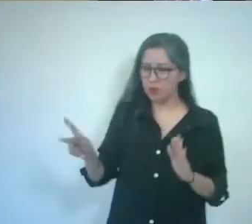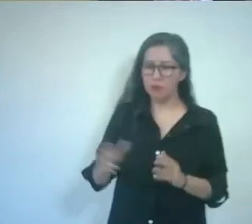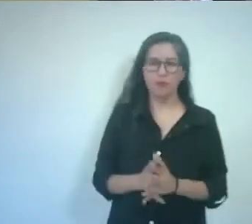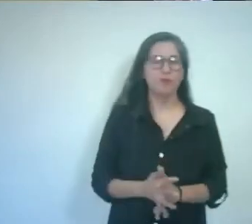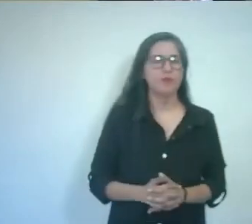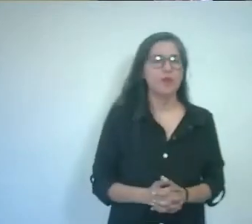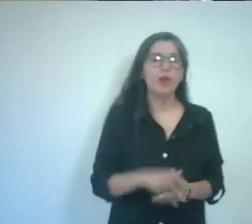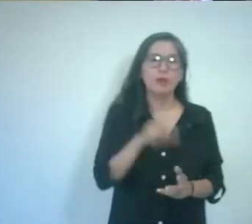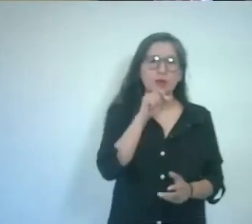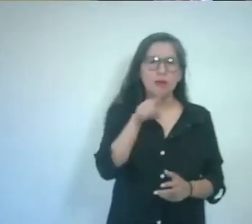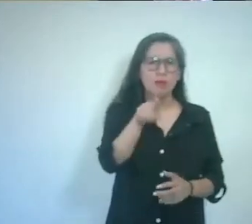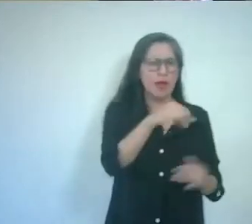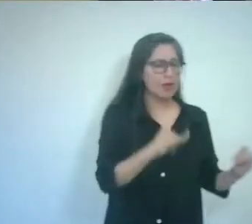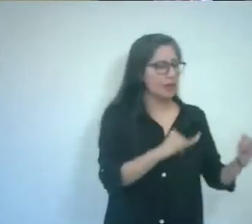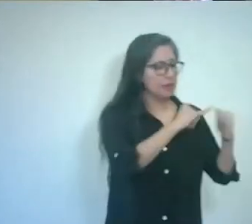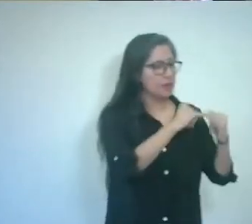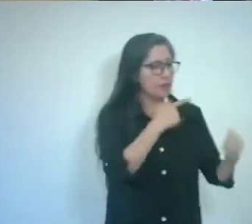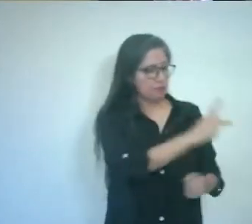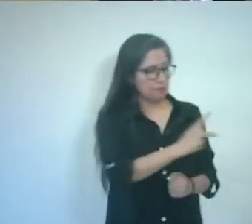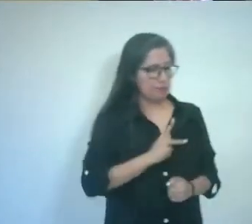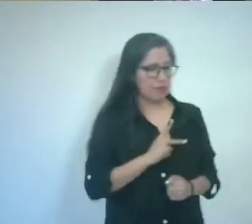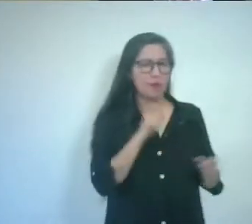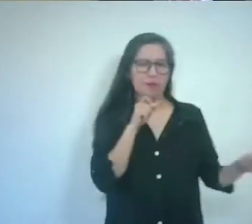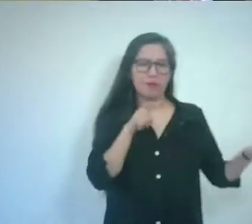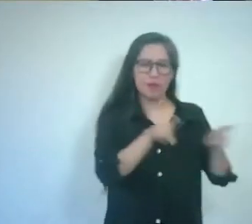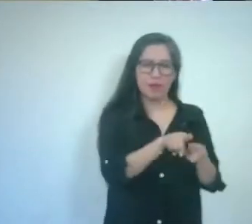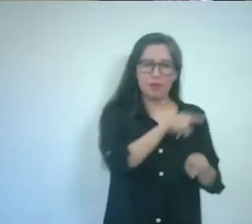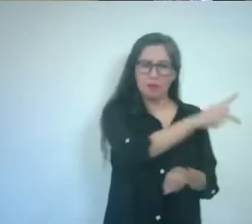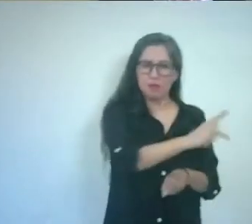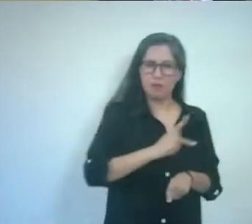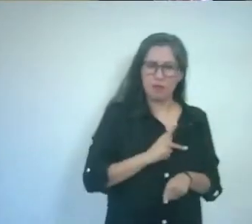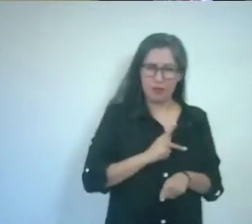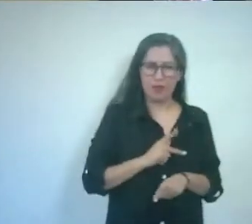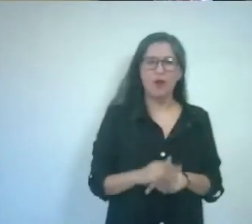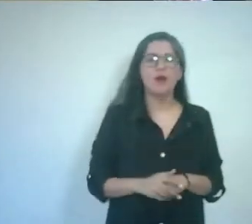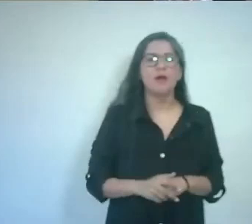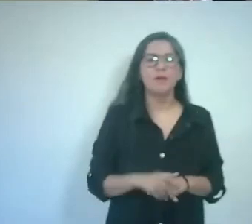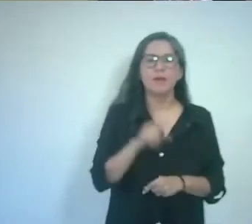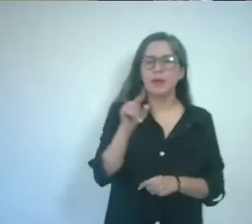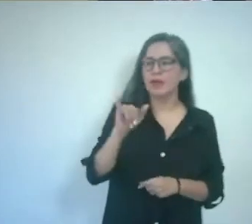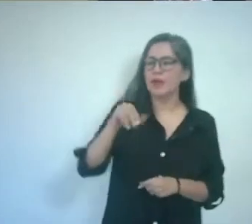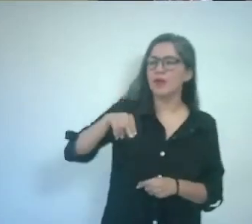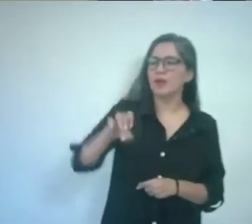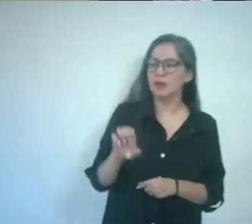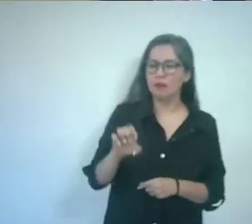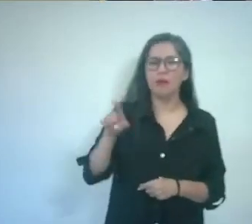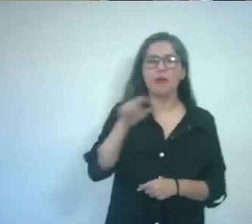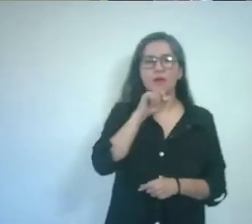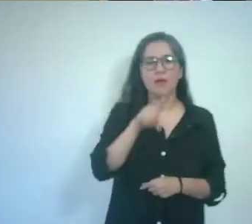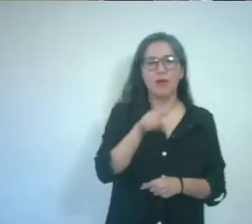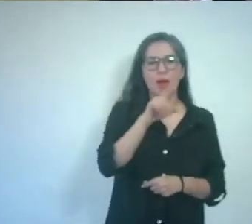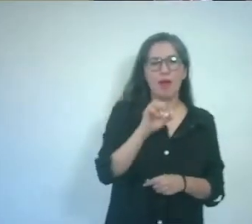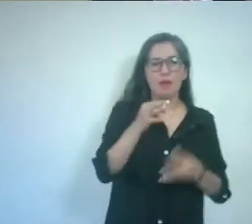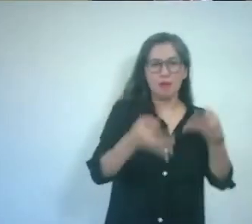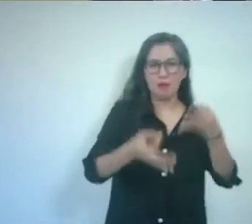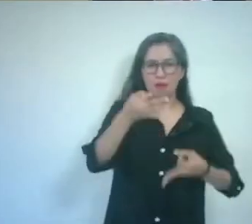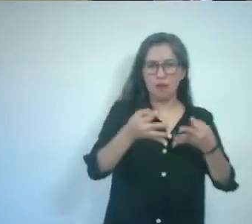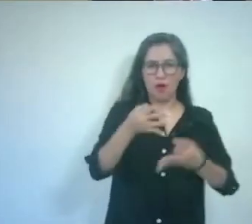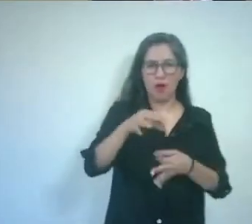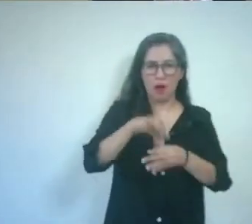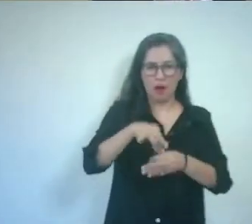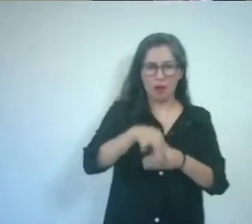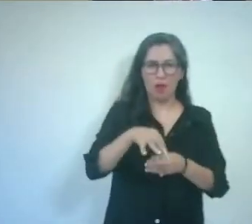nuestras instituciones hermanas de este sistema electoral, al Tribunal Electoral, muchas gracias, magistrada, magistrado, por